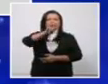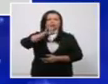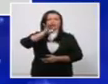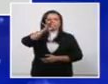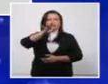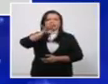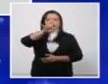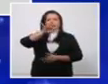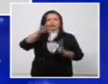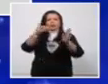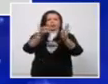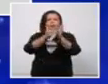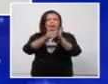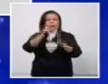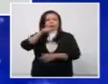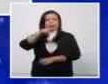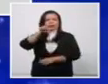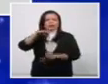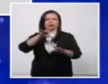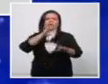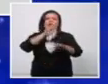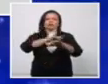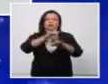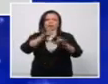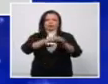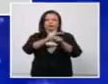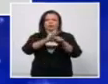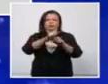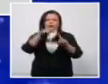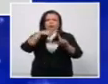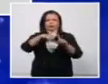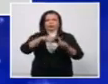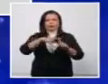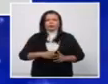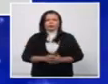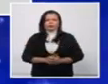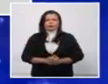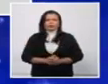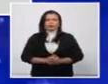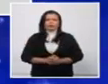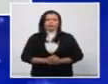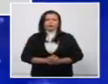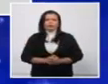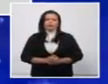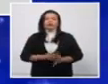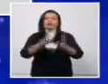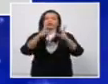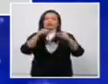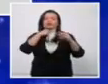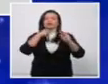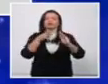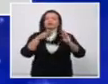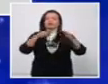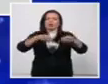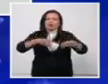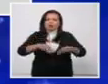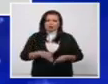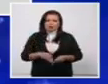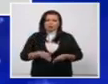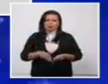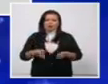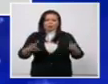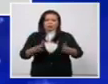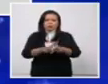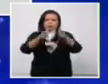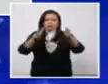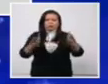3.985.000 pacientes diagnosticados. Y los fallecidos, el mayor número en Estados